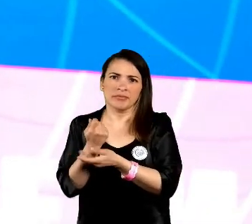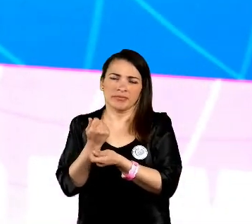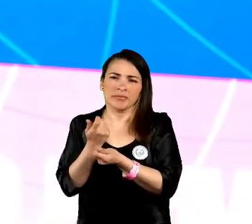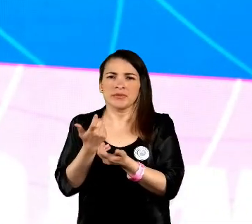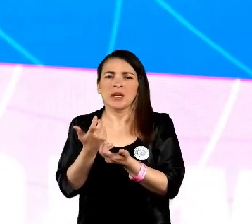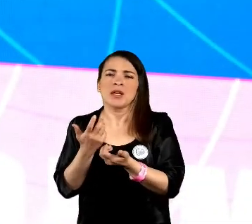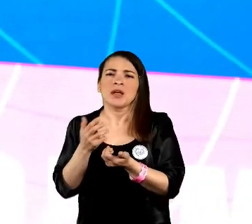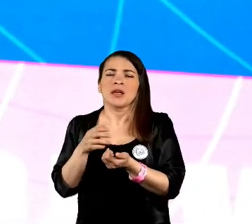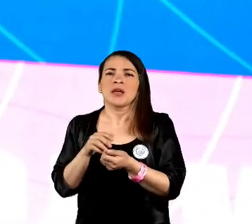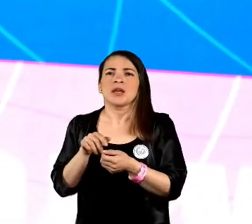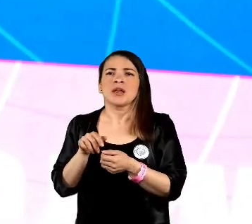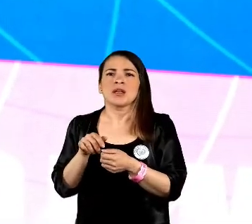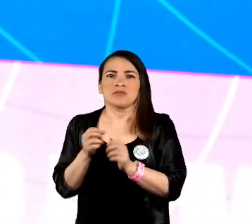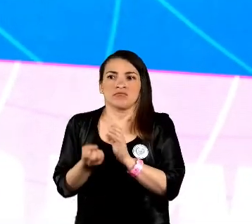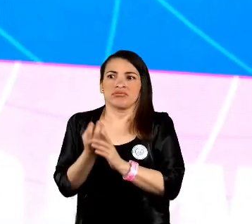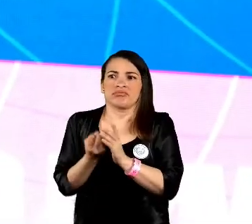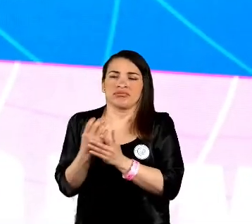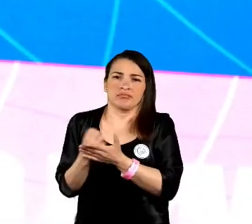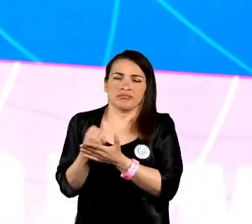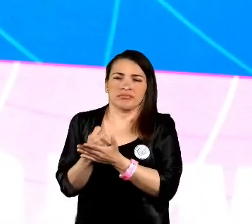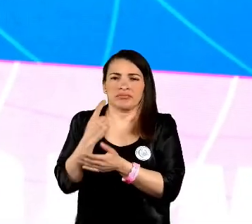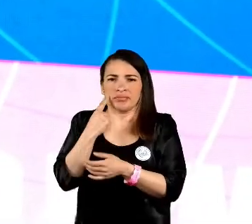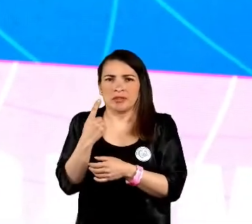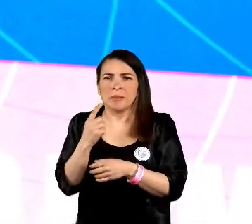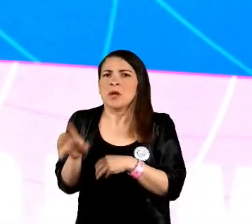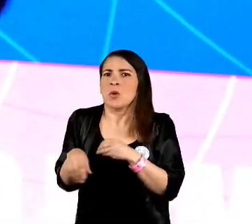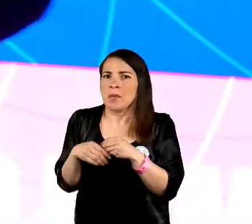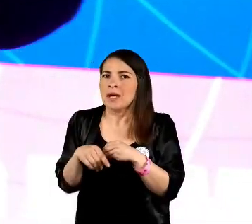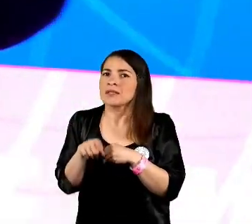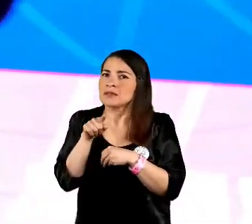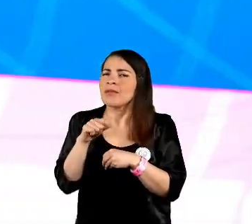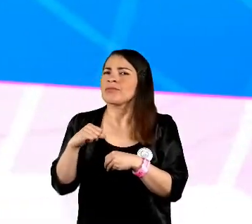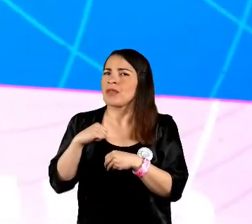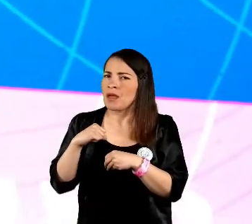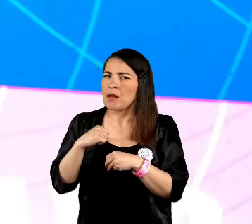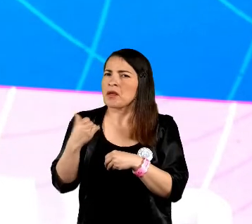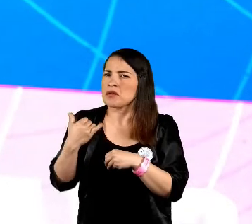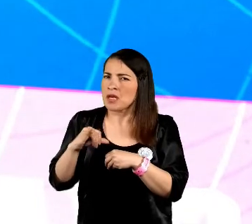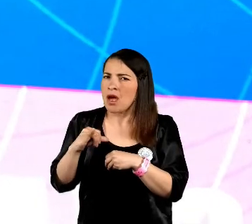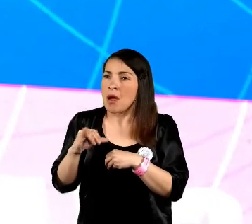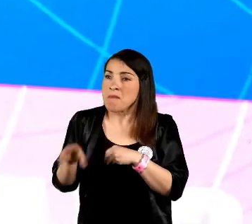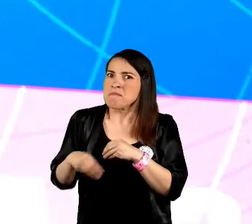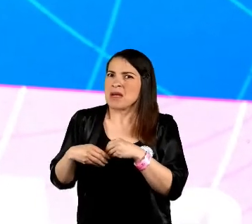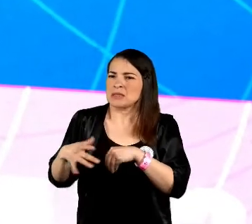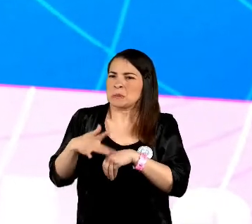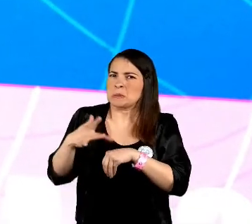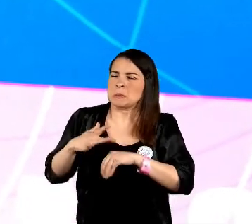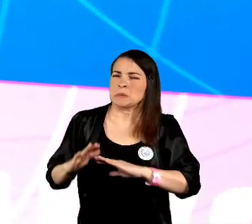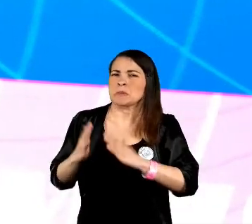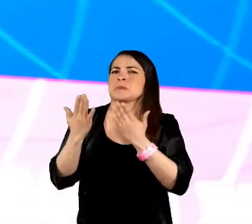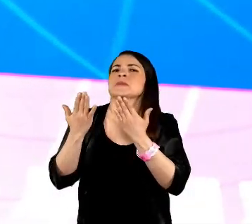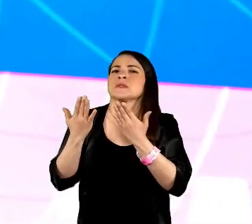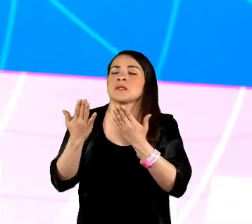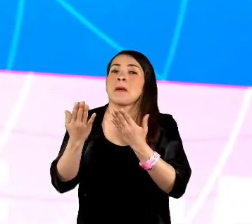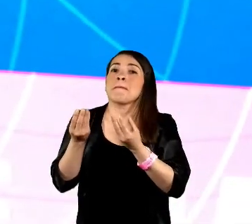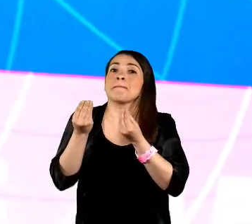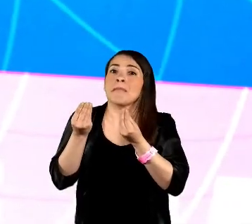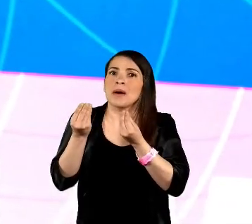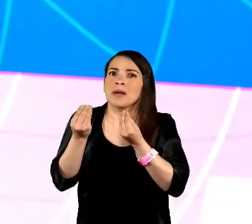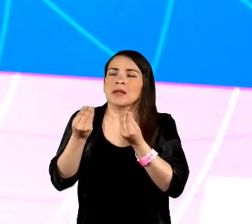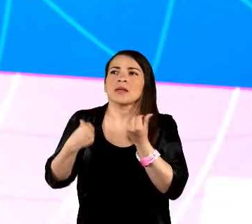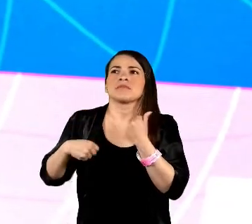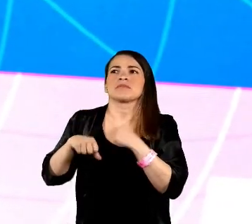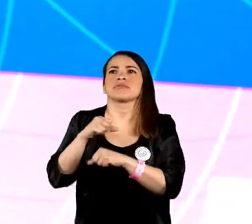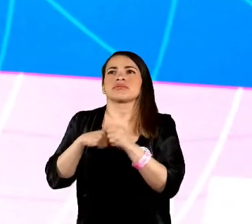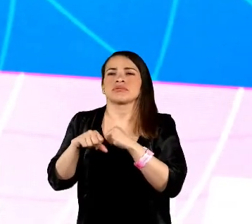De qué forma podés potenciar lo que ellos ya tienen para qué Para que esa rentabilidad también